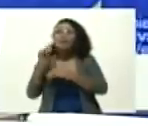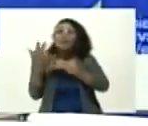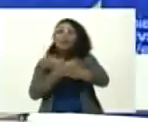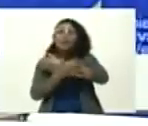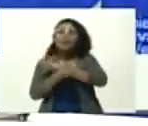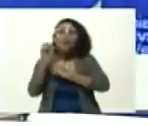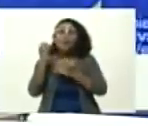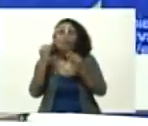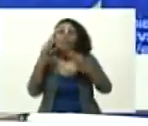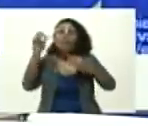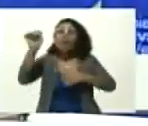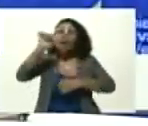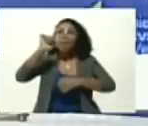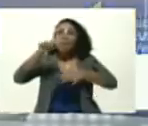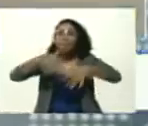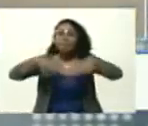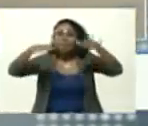señor.